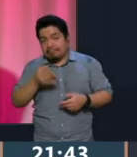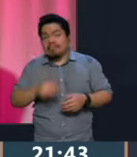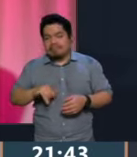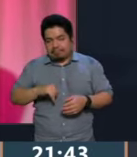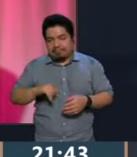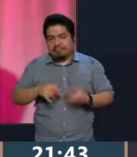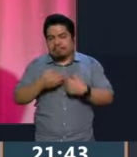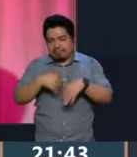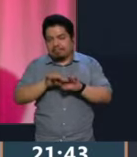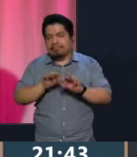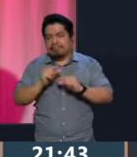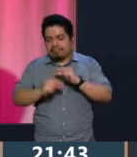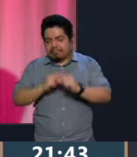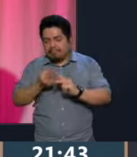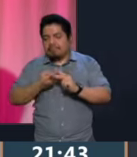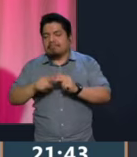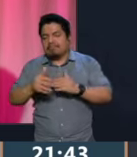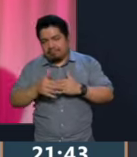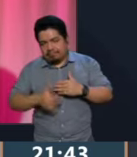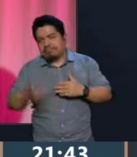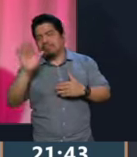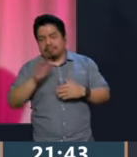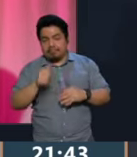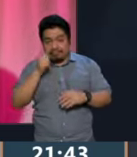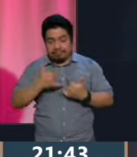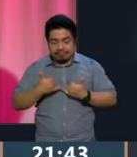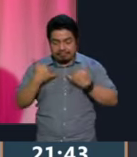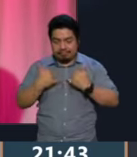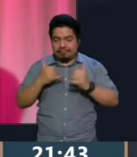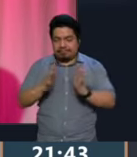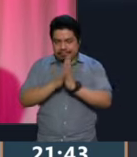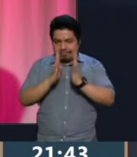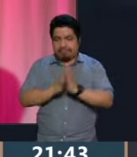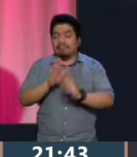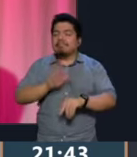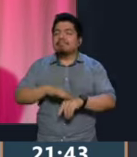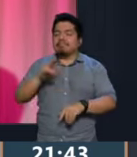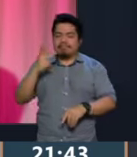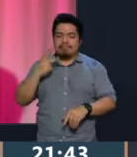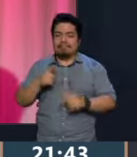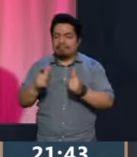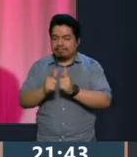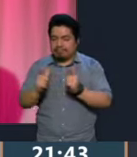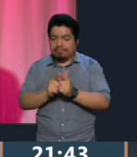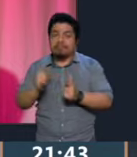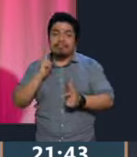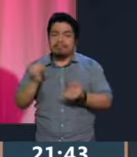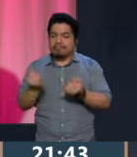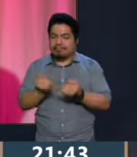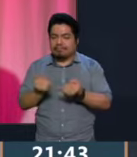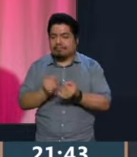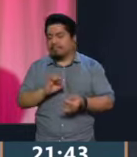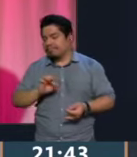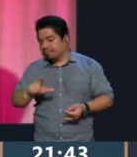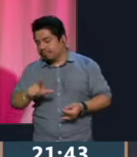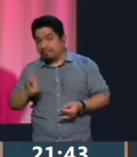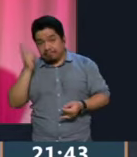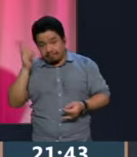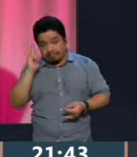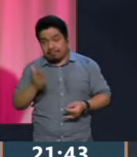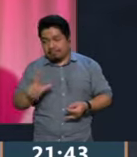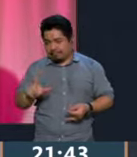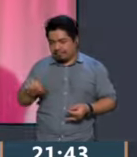esto apenas es el inicio de toda una ola que se viene de jóvenes participando más en política, dentro de partidos, pero también en sociedad civil. Ojalá que sí. Vamos